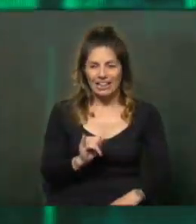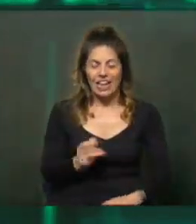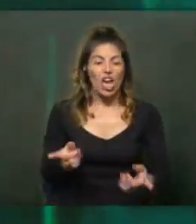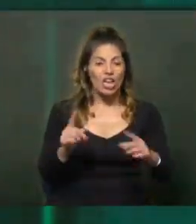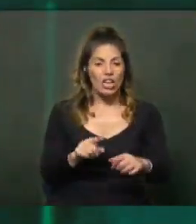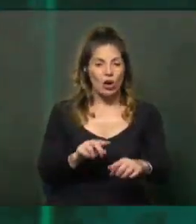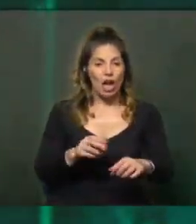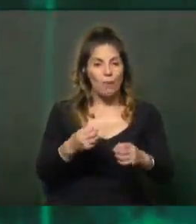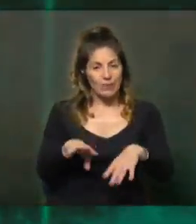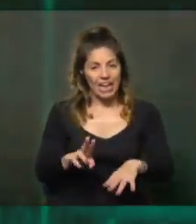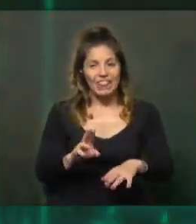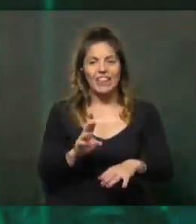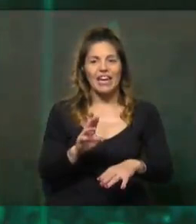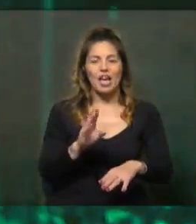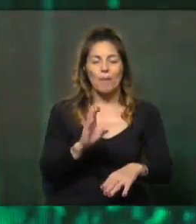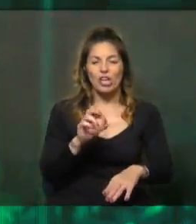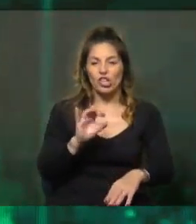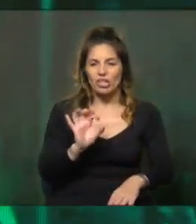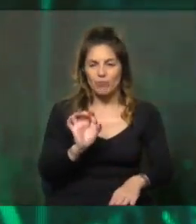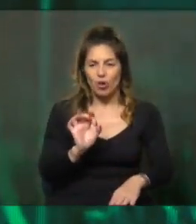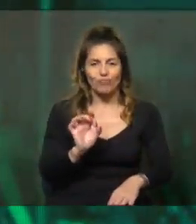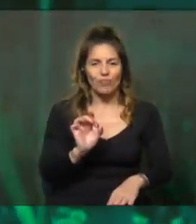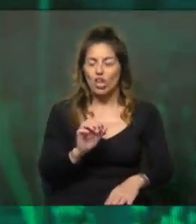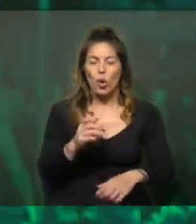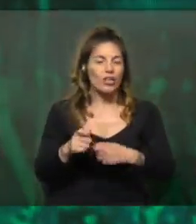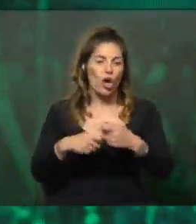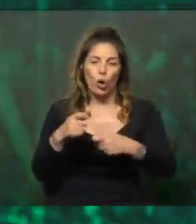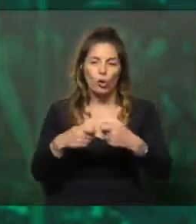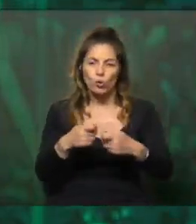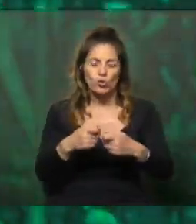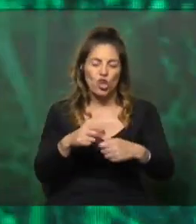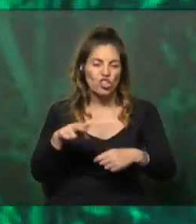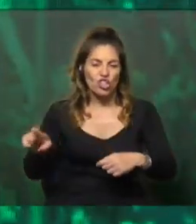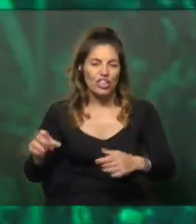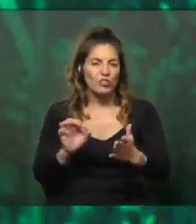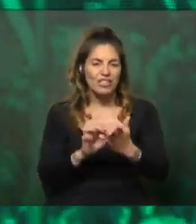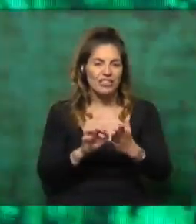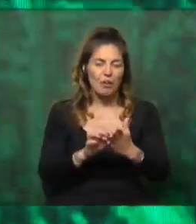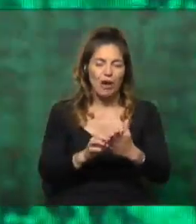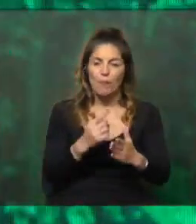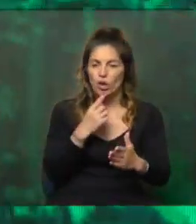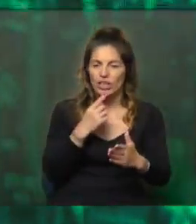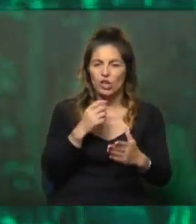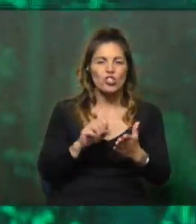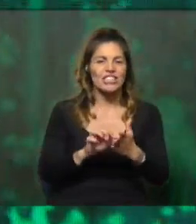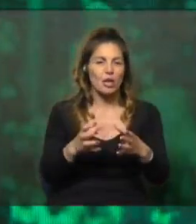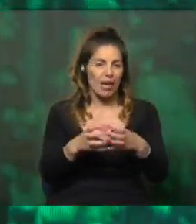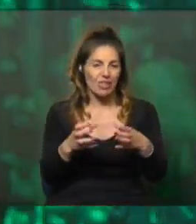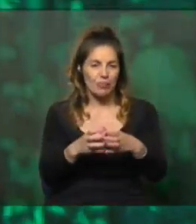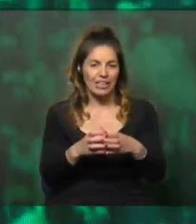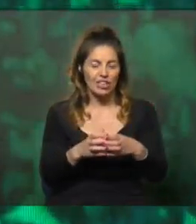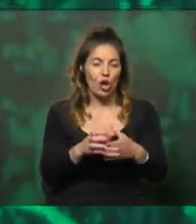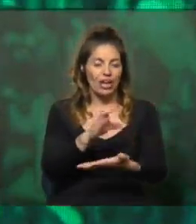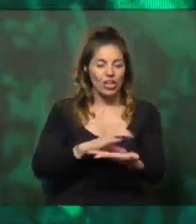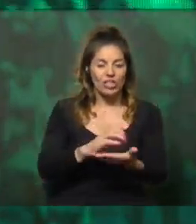a perder ahora el peronismo con otr figura Bueno ahí no hay una construcción sostenida de un sistema político un sistema de partidos que a la a la ciudadanía le dé